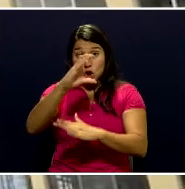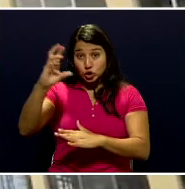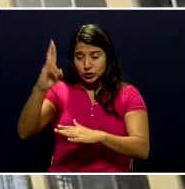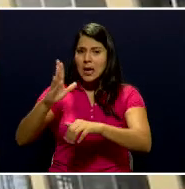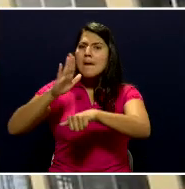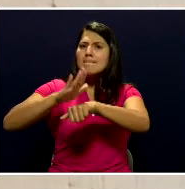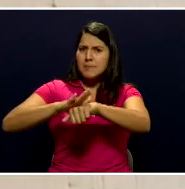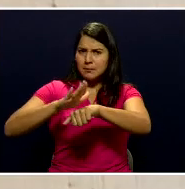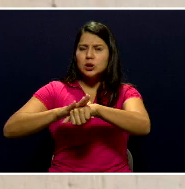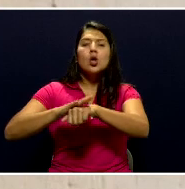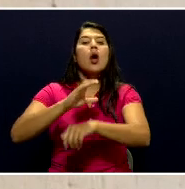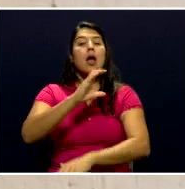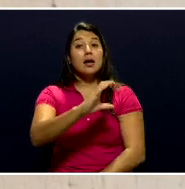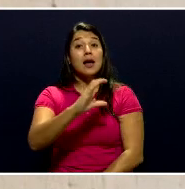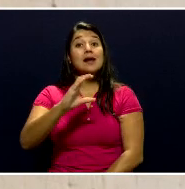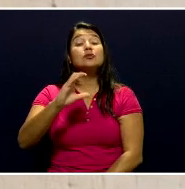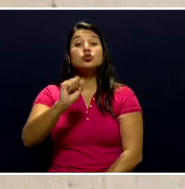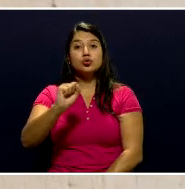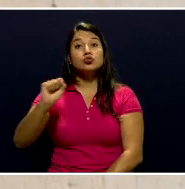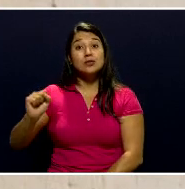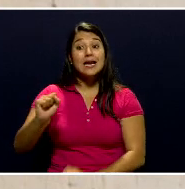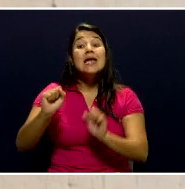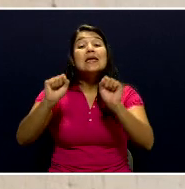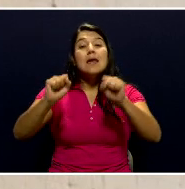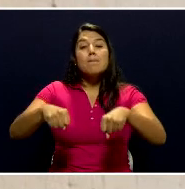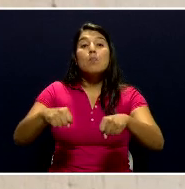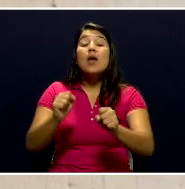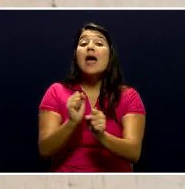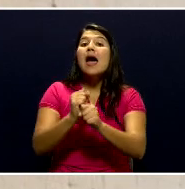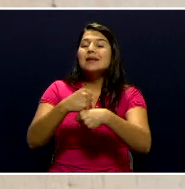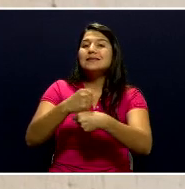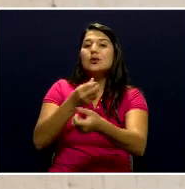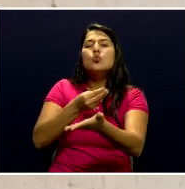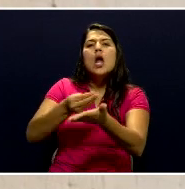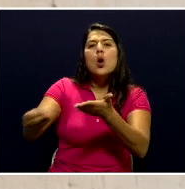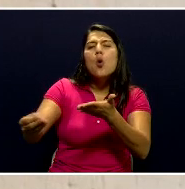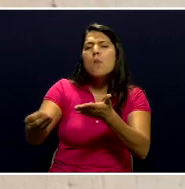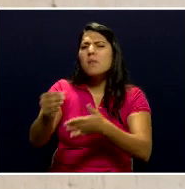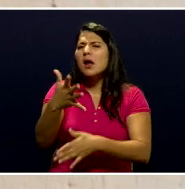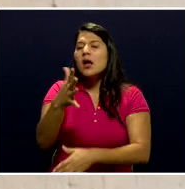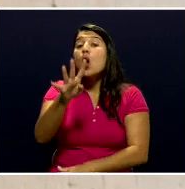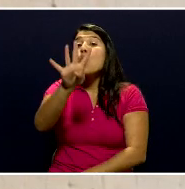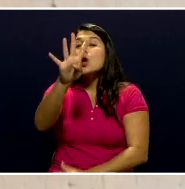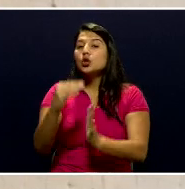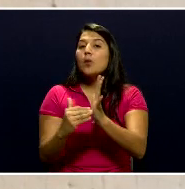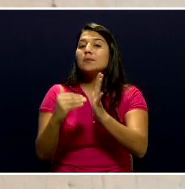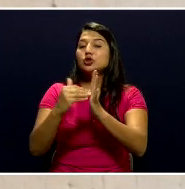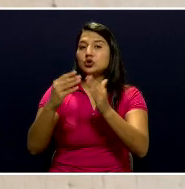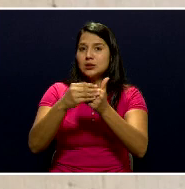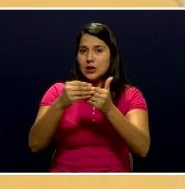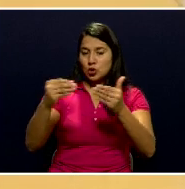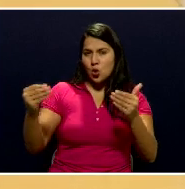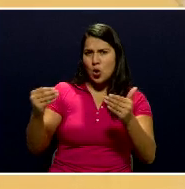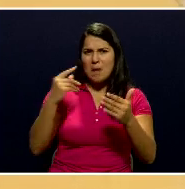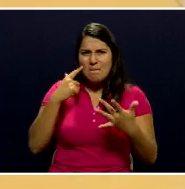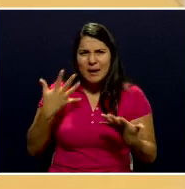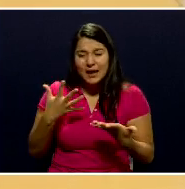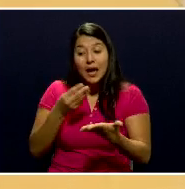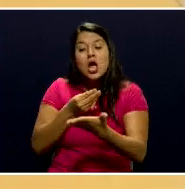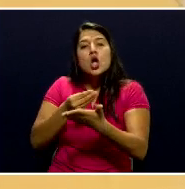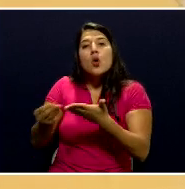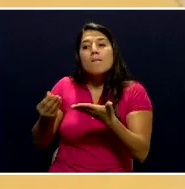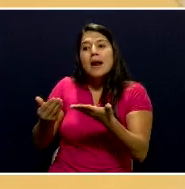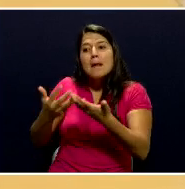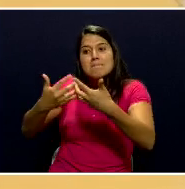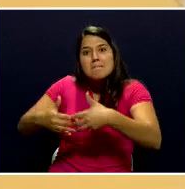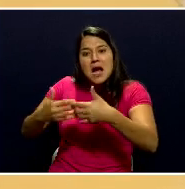autorizó a la Caja Costarricense del Seguro Social para realizar una inversión superior a los 4 millones de dólares en equipos médicos e